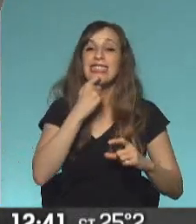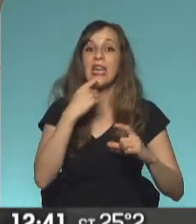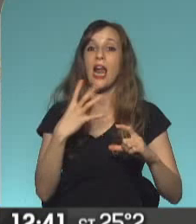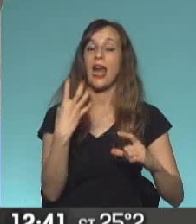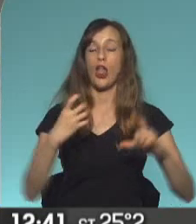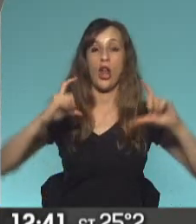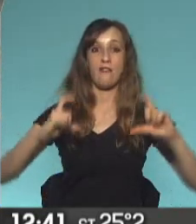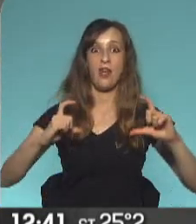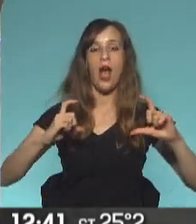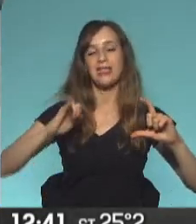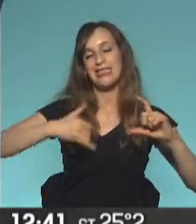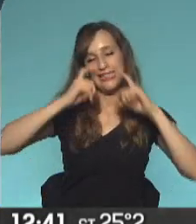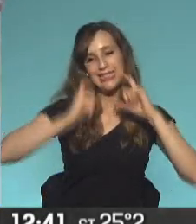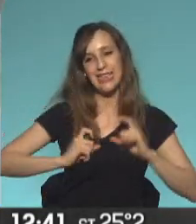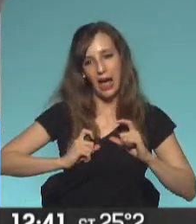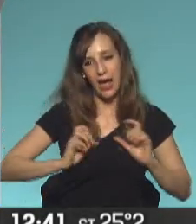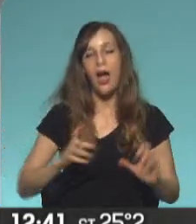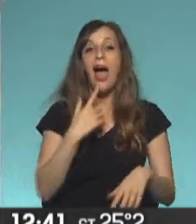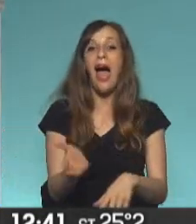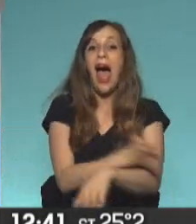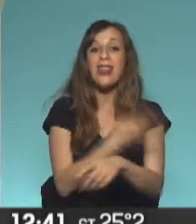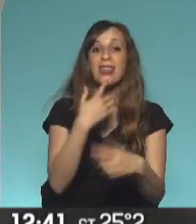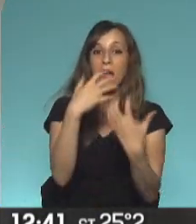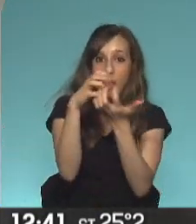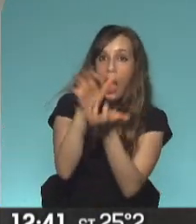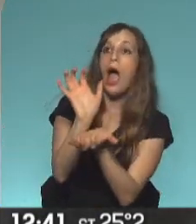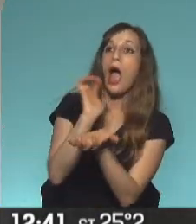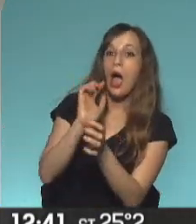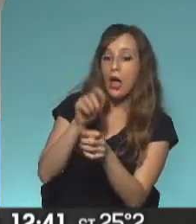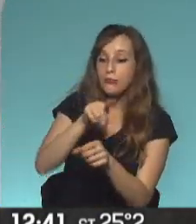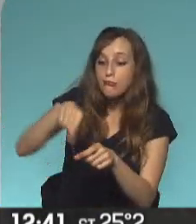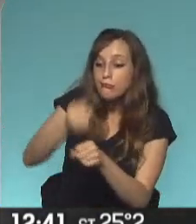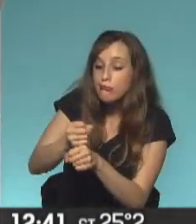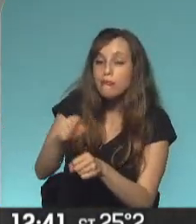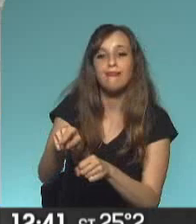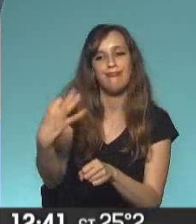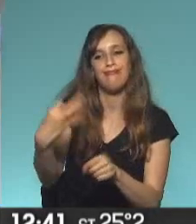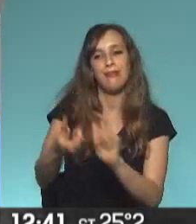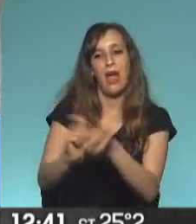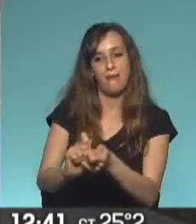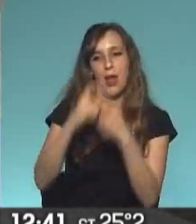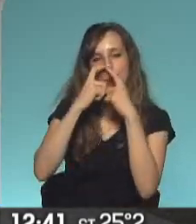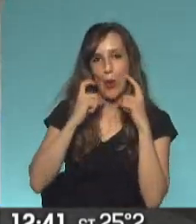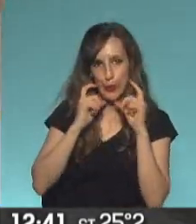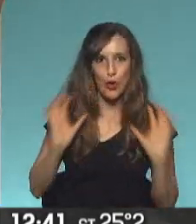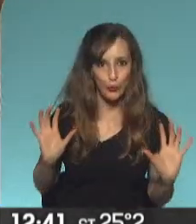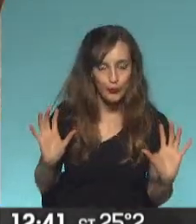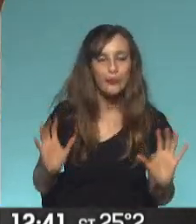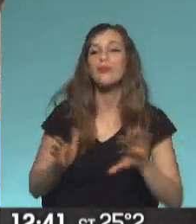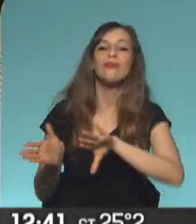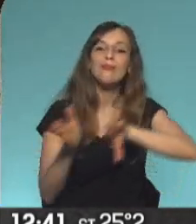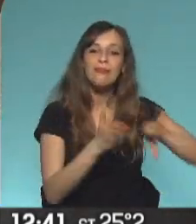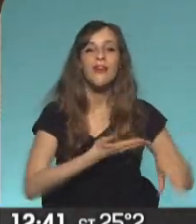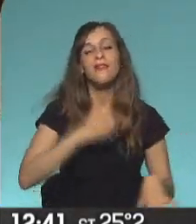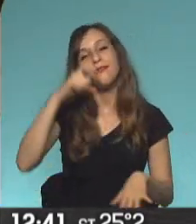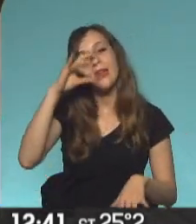antes de retirarse, le pedimos que se cambie el barbijo, para que no esté con el mismo barbijo que estuvo en la clínica, en la calle. Gracias, Martina. También estamos acá con Federico, que nos va a